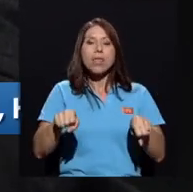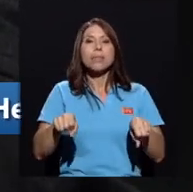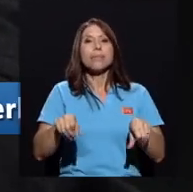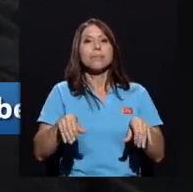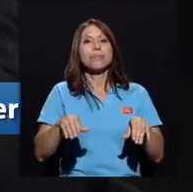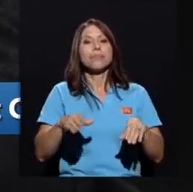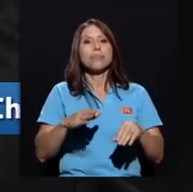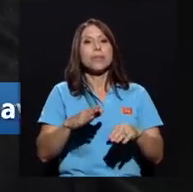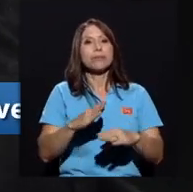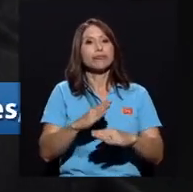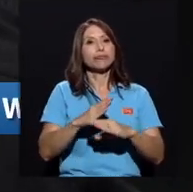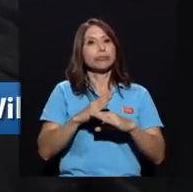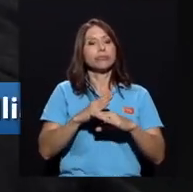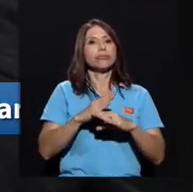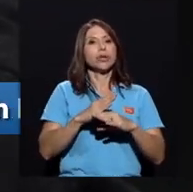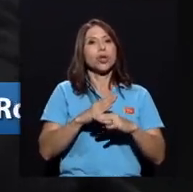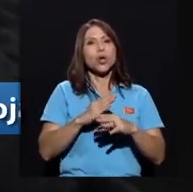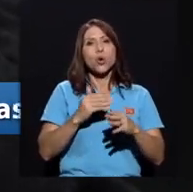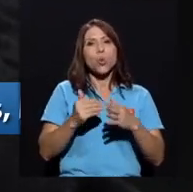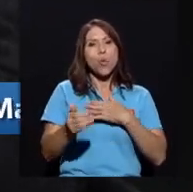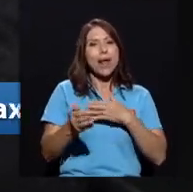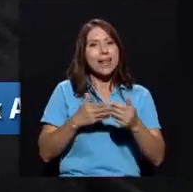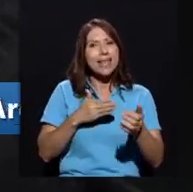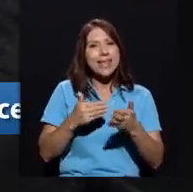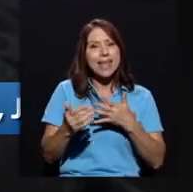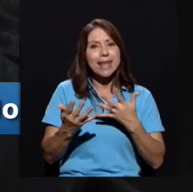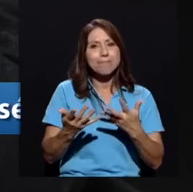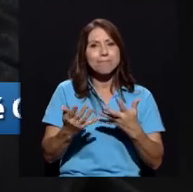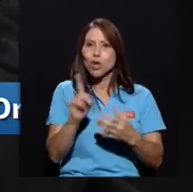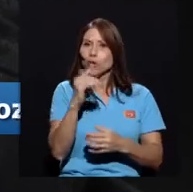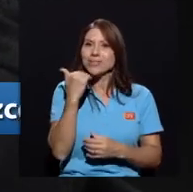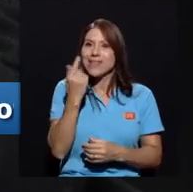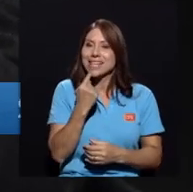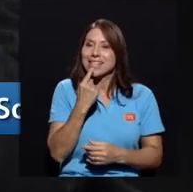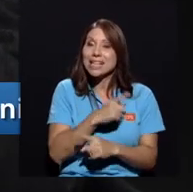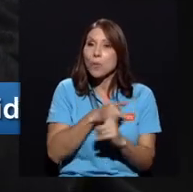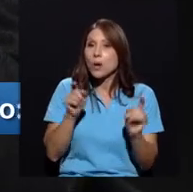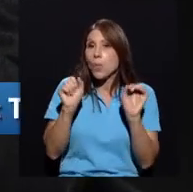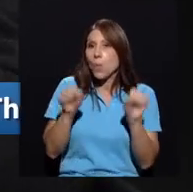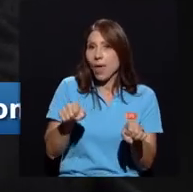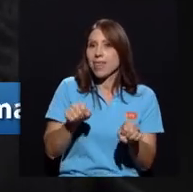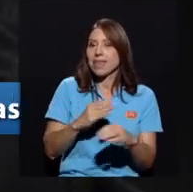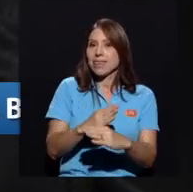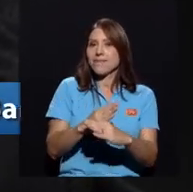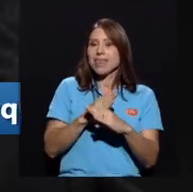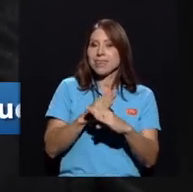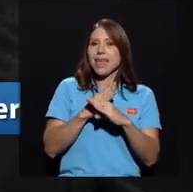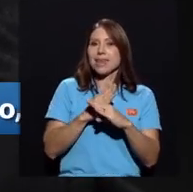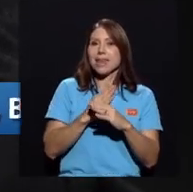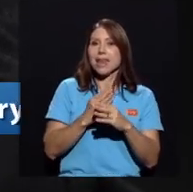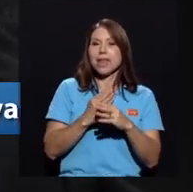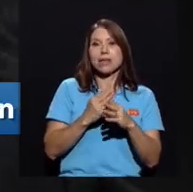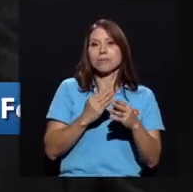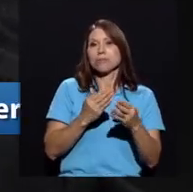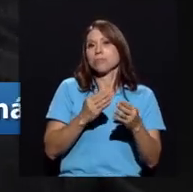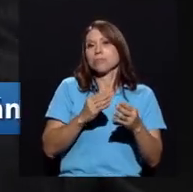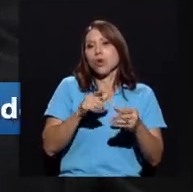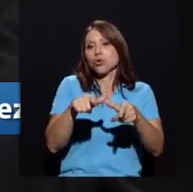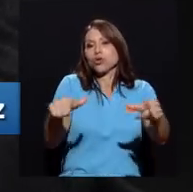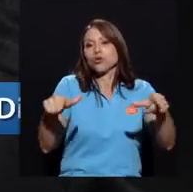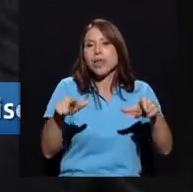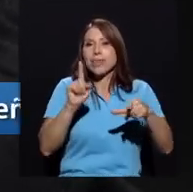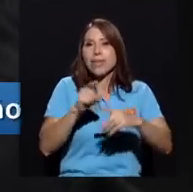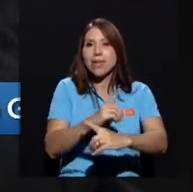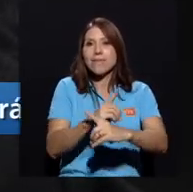cualquier, no es tan fácil decirlo, pero tiene la capacidad estratégica de defender los territorios que tenga que defender. Es muy